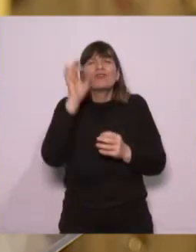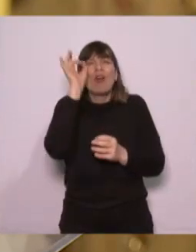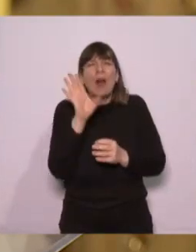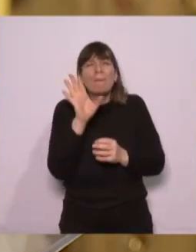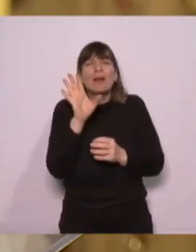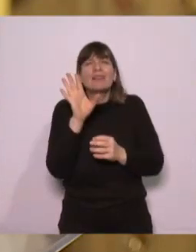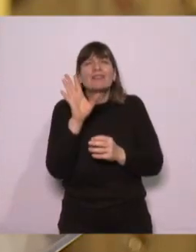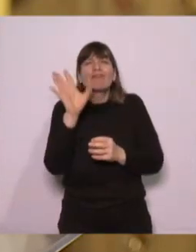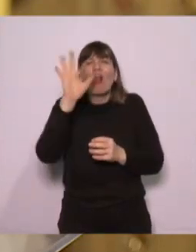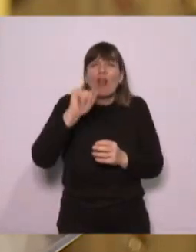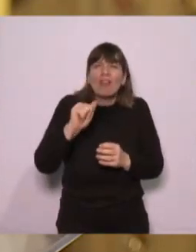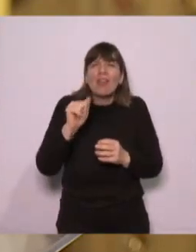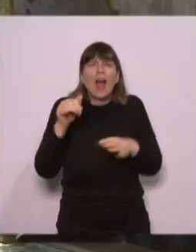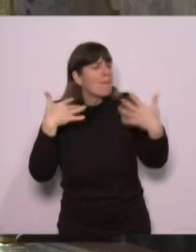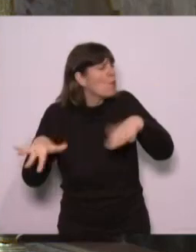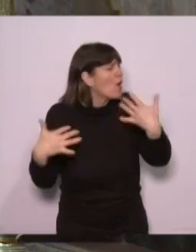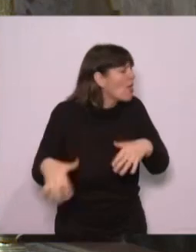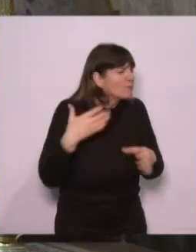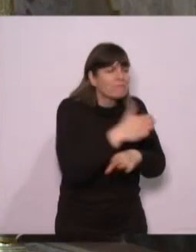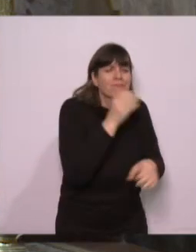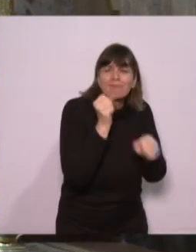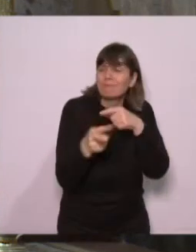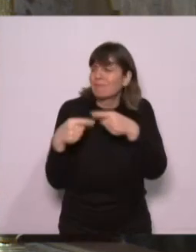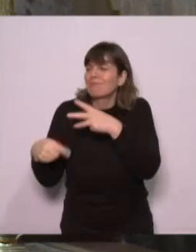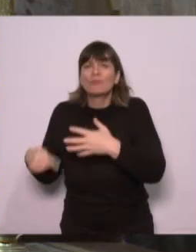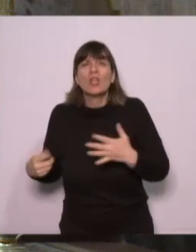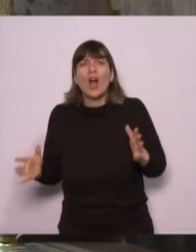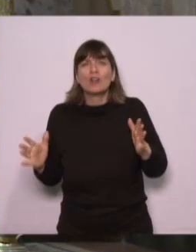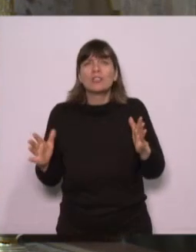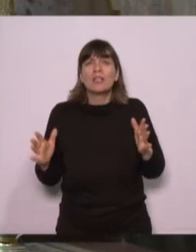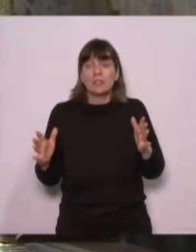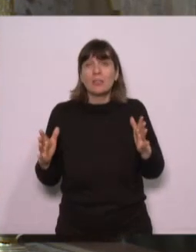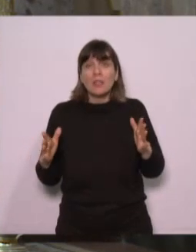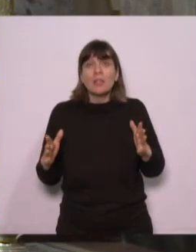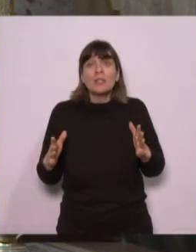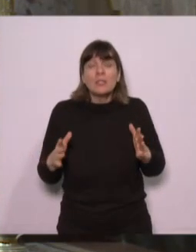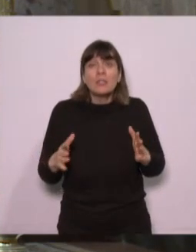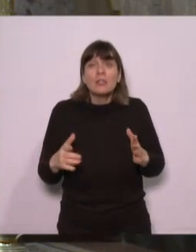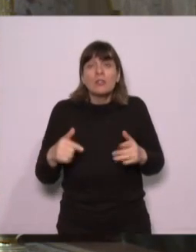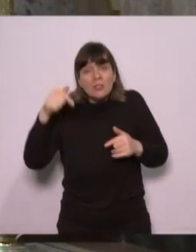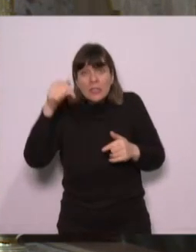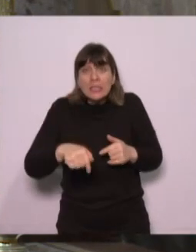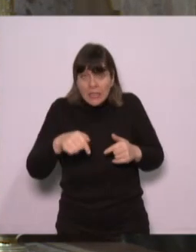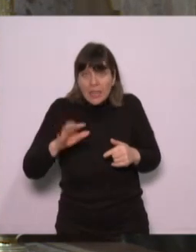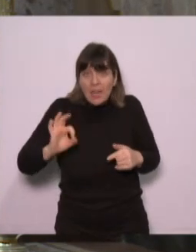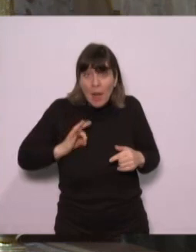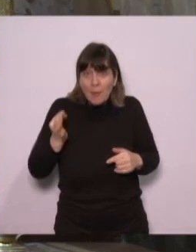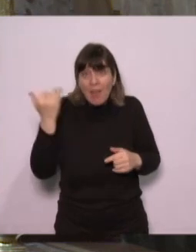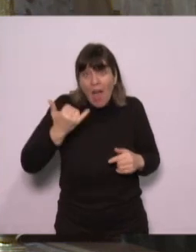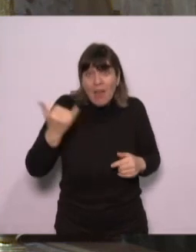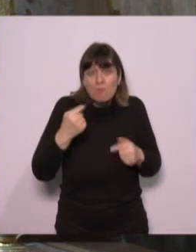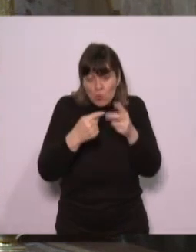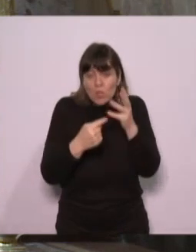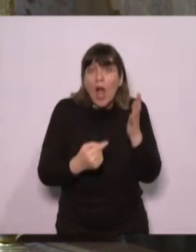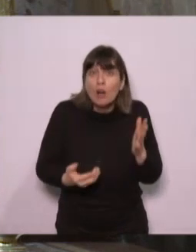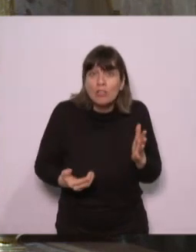urgencias de cada día, que es importante tomarlas no como algo transitorio, porque